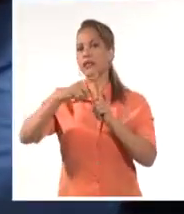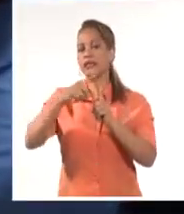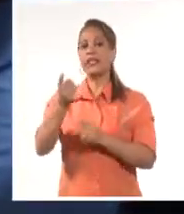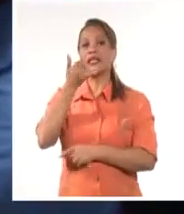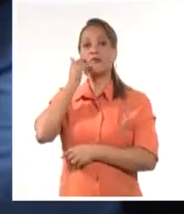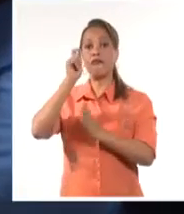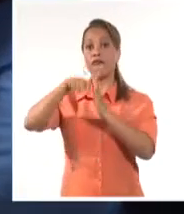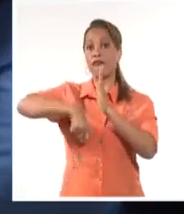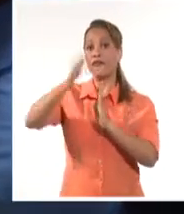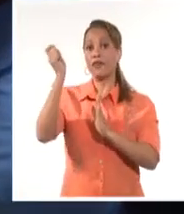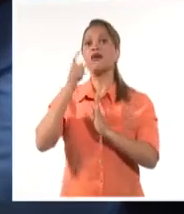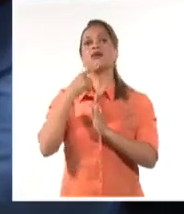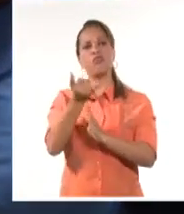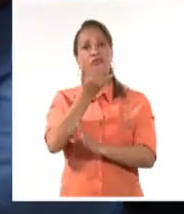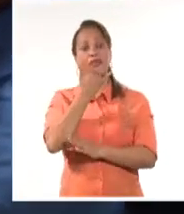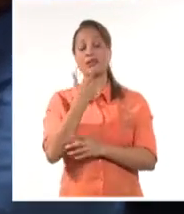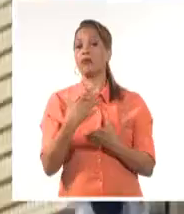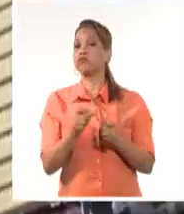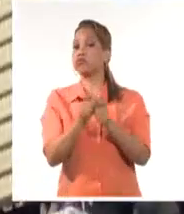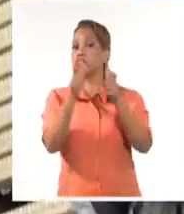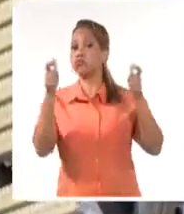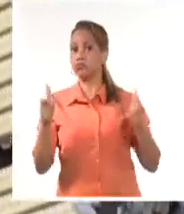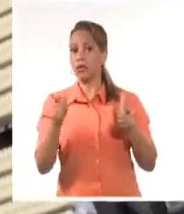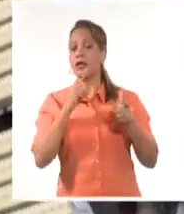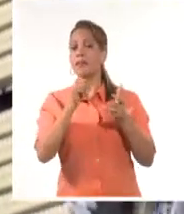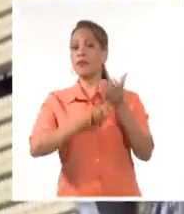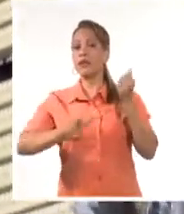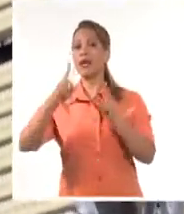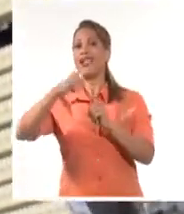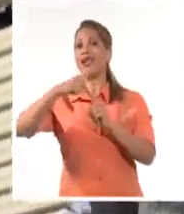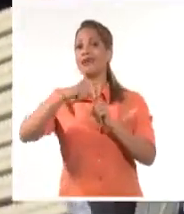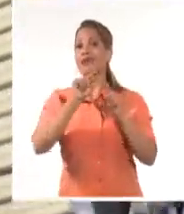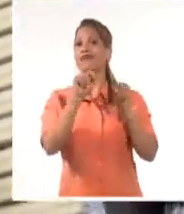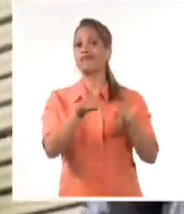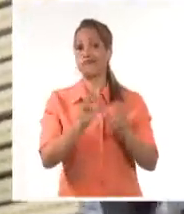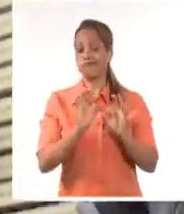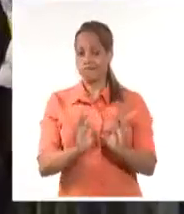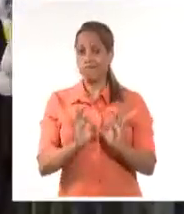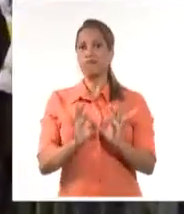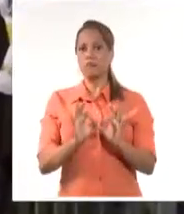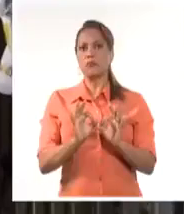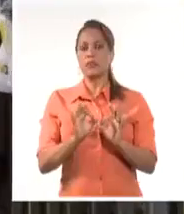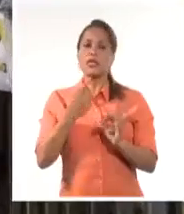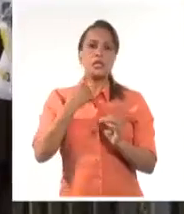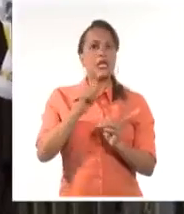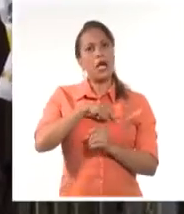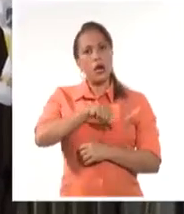fue uno de los servicios más afectados en Las Tunas en ese momento y ya está a un